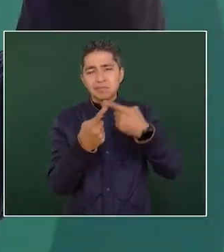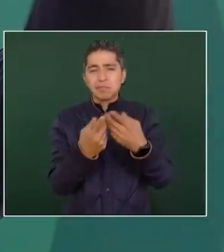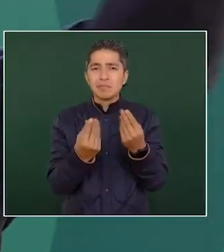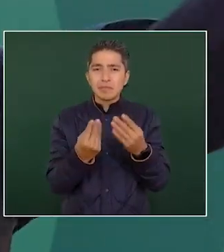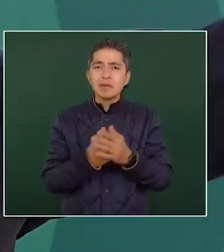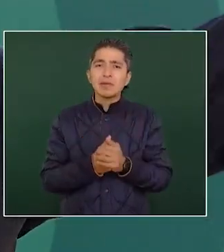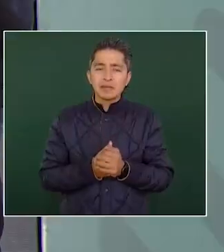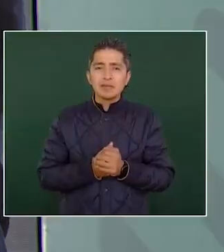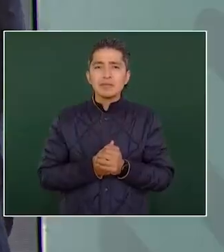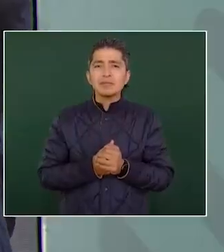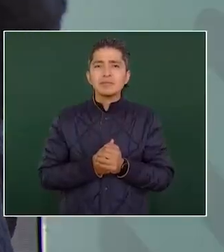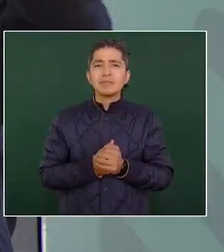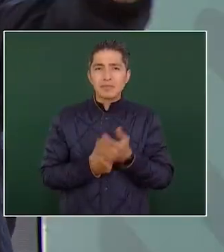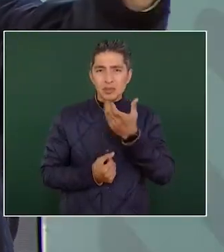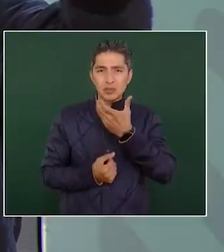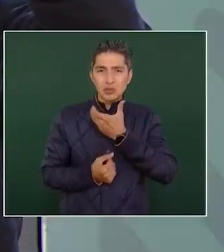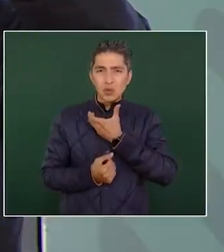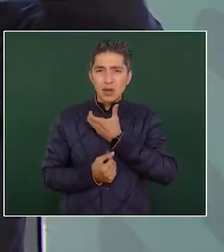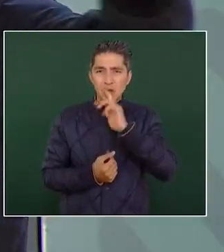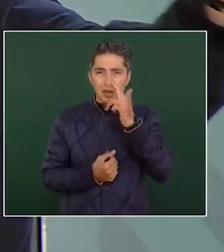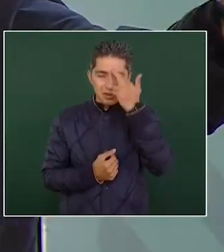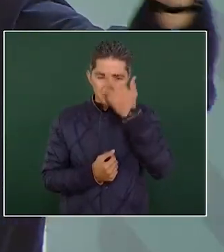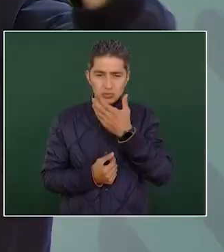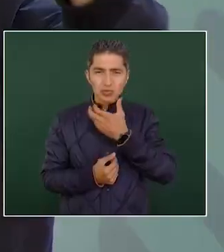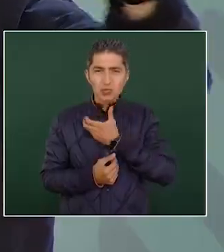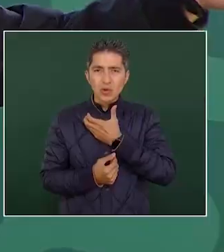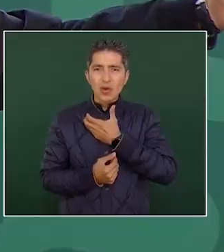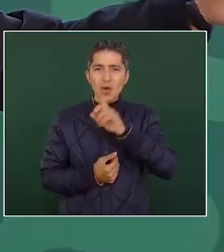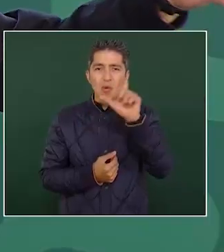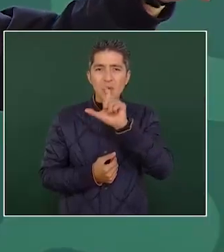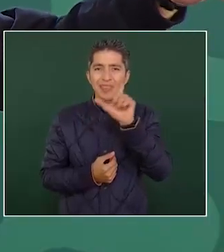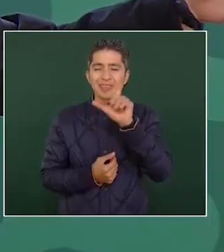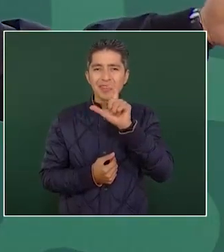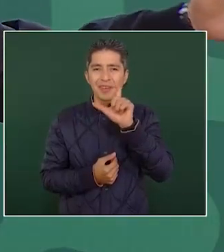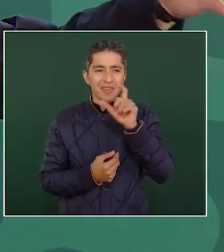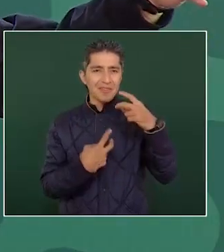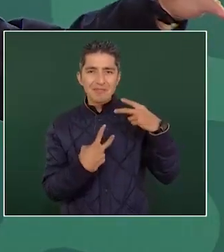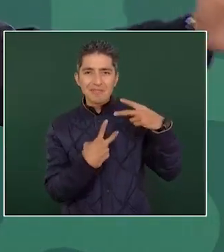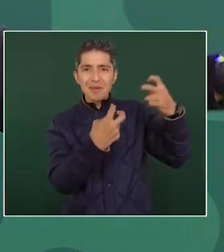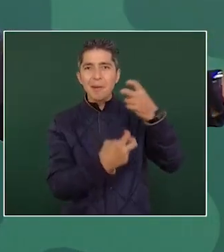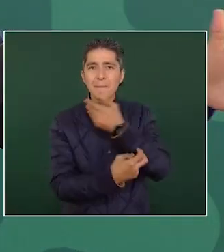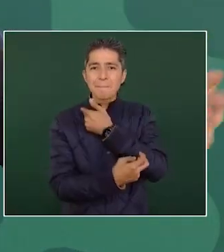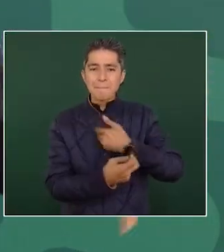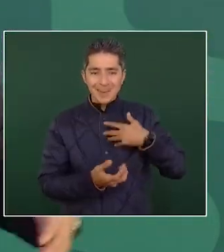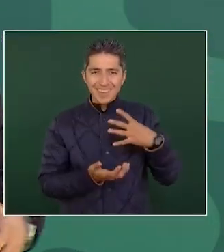tomamos el Zócalo cuando nos robaron la presidencia en el 2006,